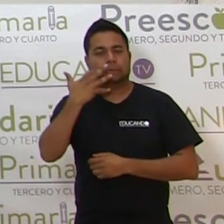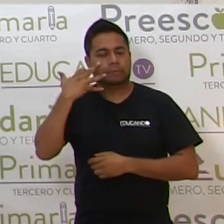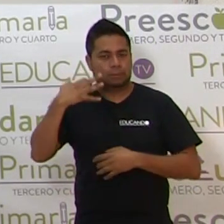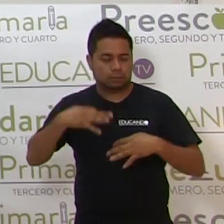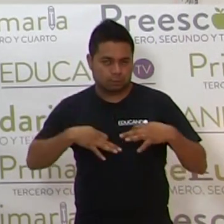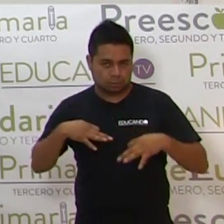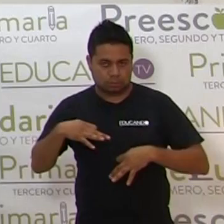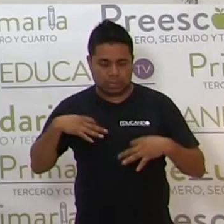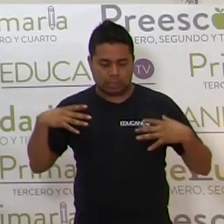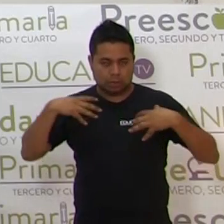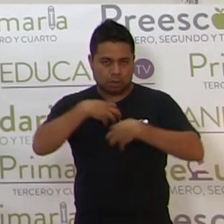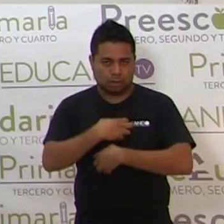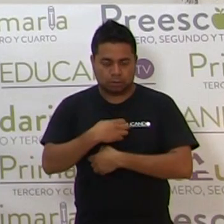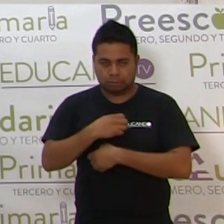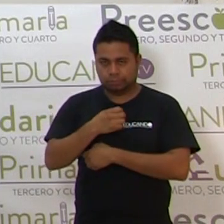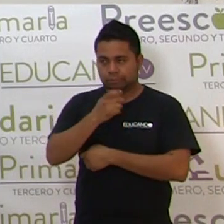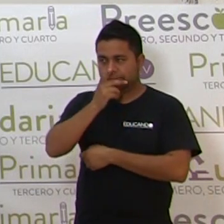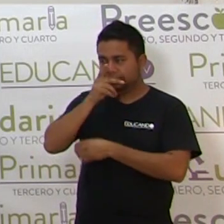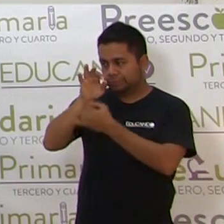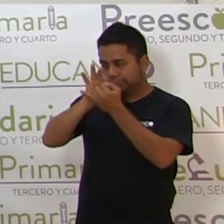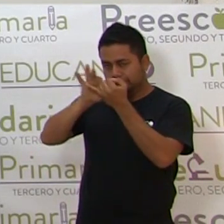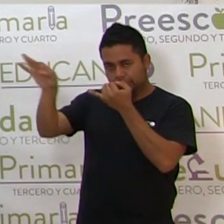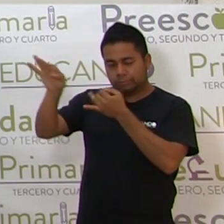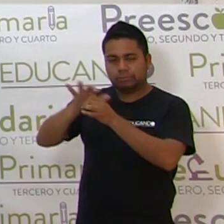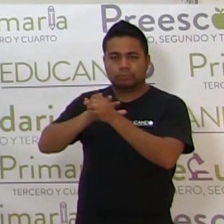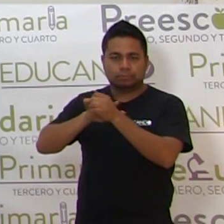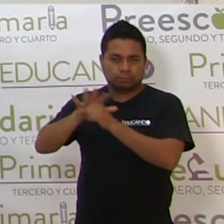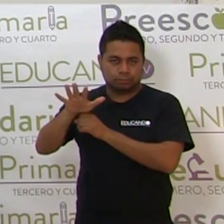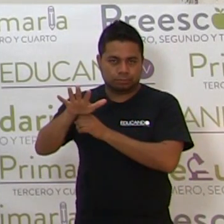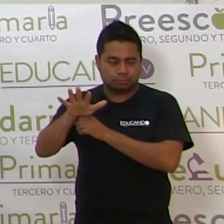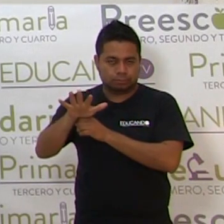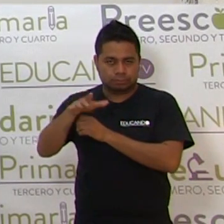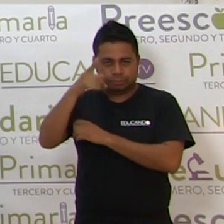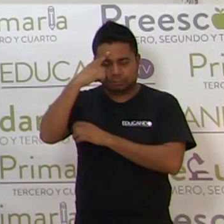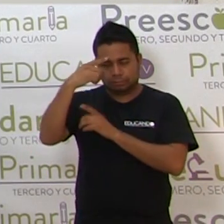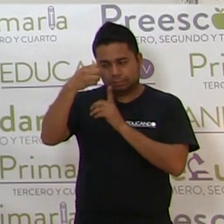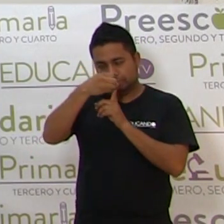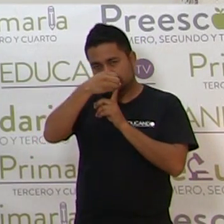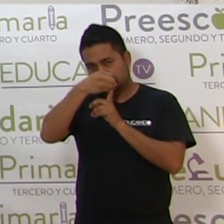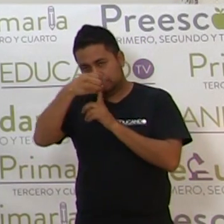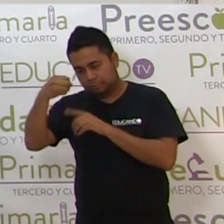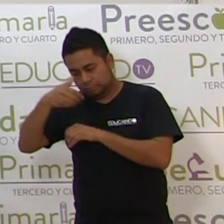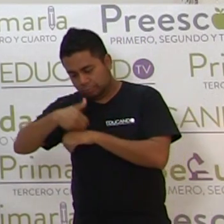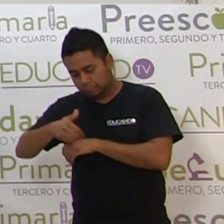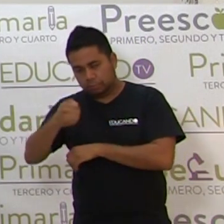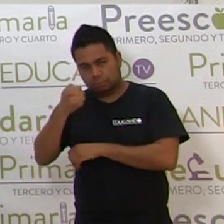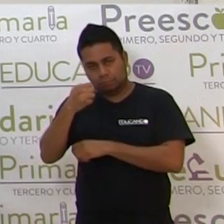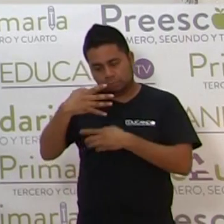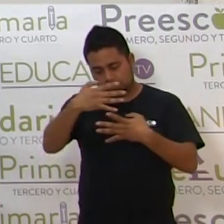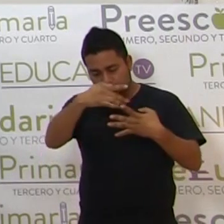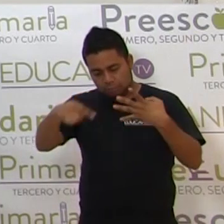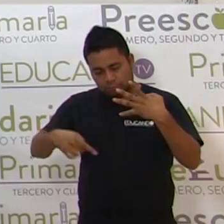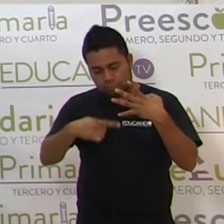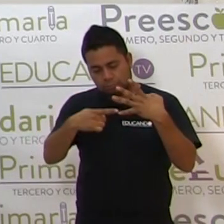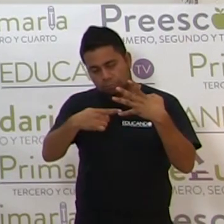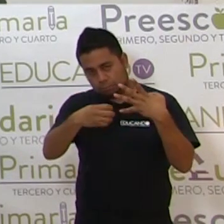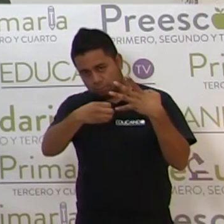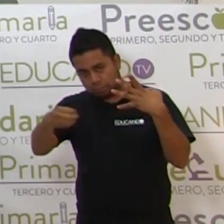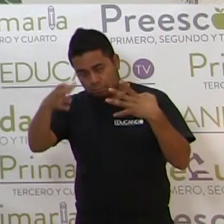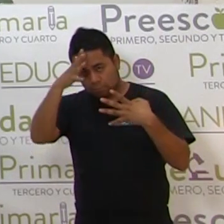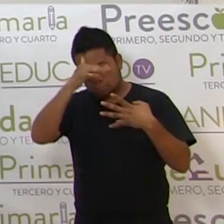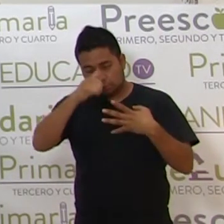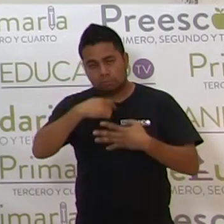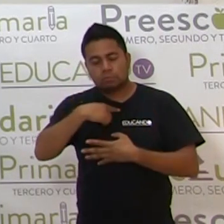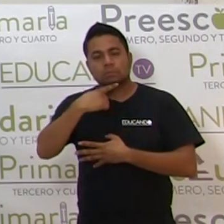abrigo. Y su rima la vamos a encontrar en el verso número 4. ¿Recuerdas esta parte